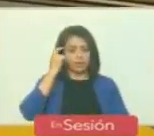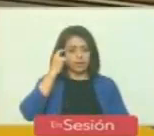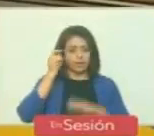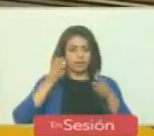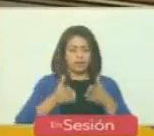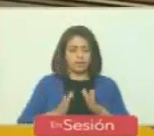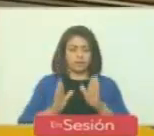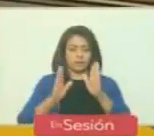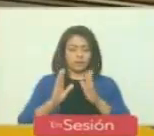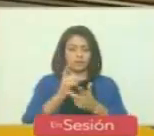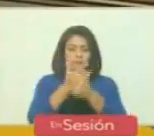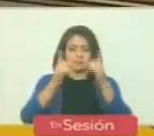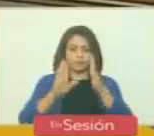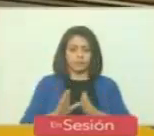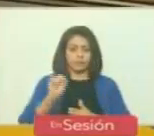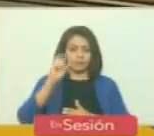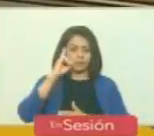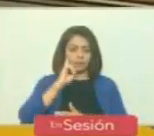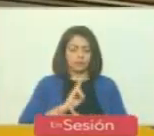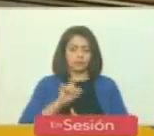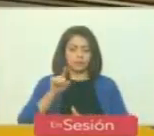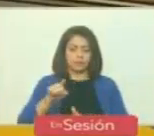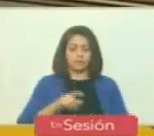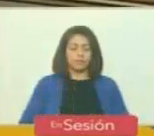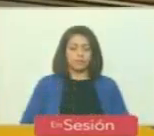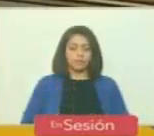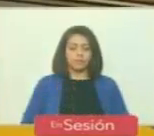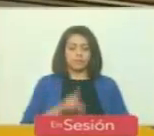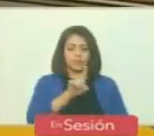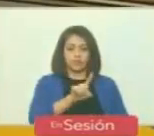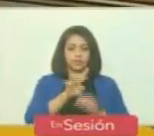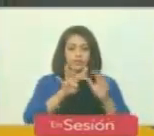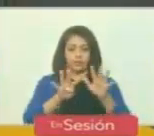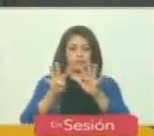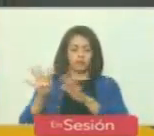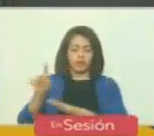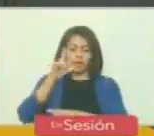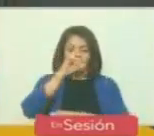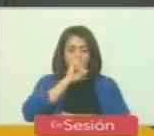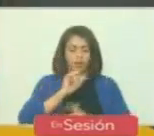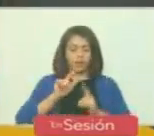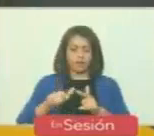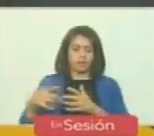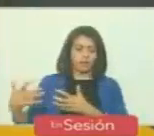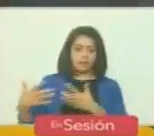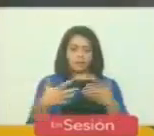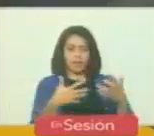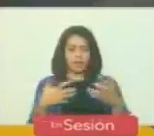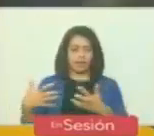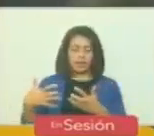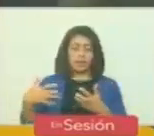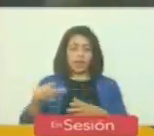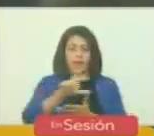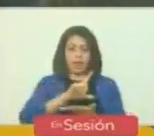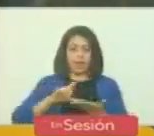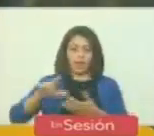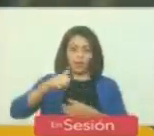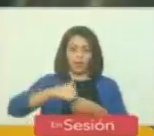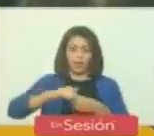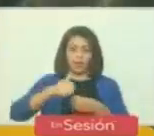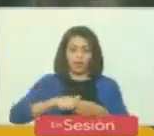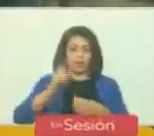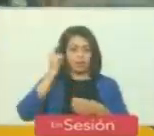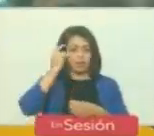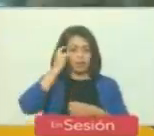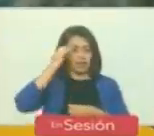aniversario del natalicio del libertador Simón Bolívar, 199 años de la batalla naval del lago de Maracaibo y